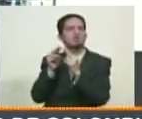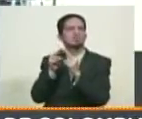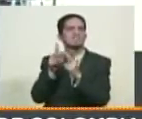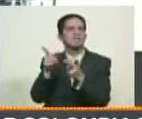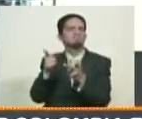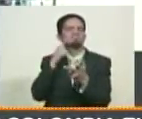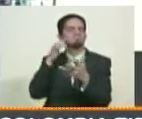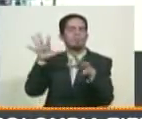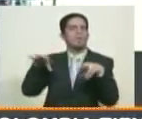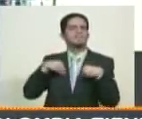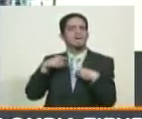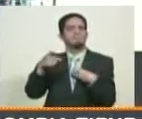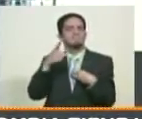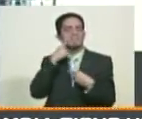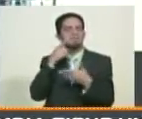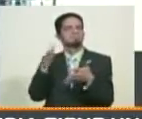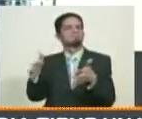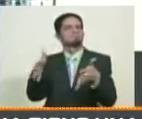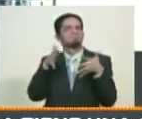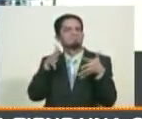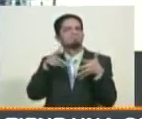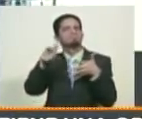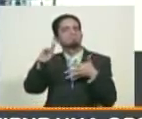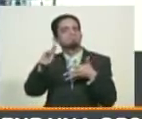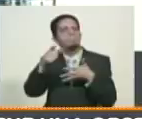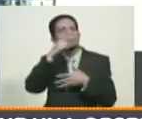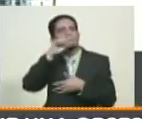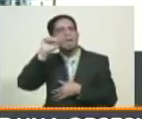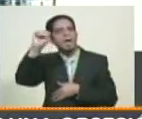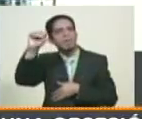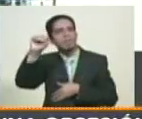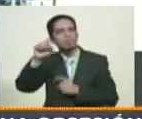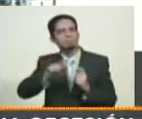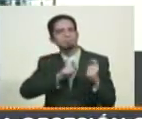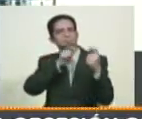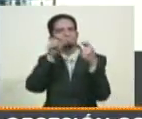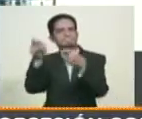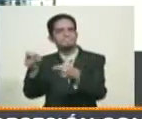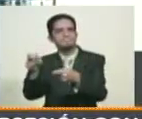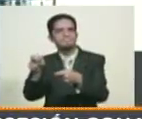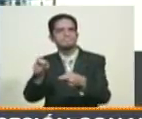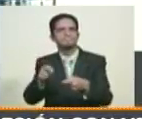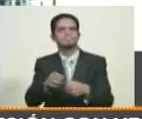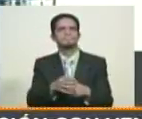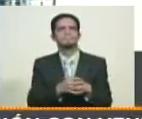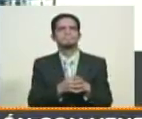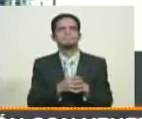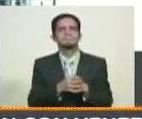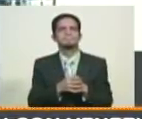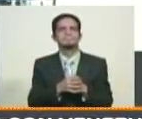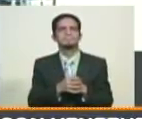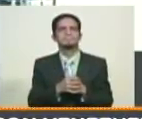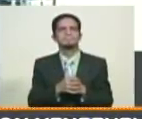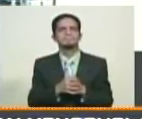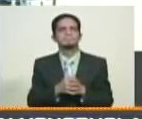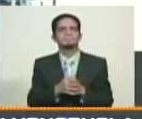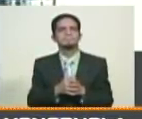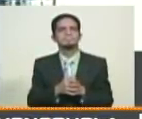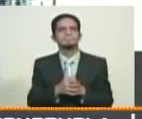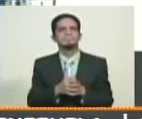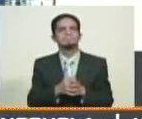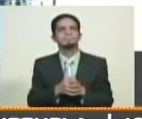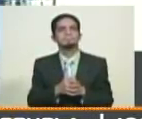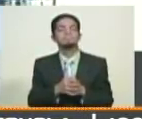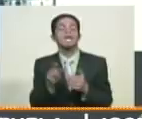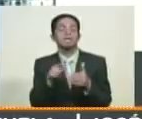no quiso reconocer a la voluntad popular que eligió al presidente Maduro como jefe de Estado. Y el saldo